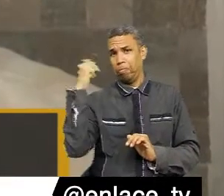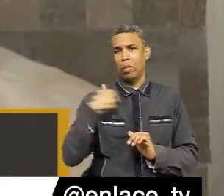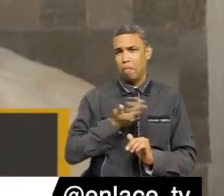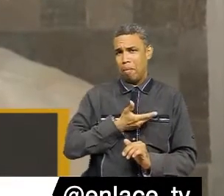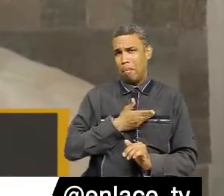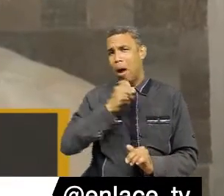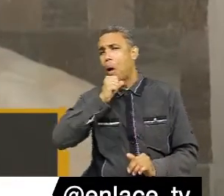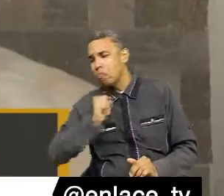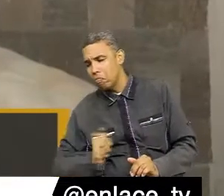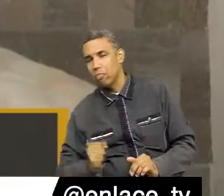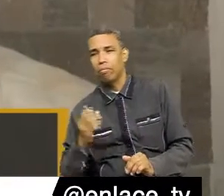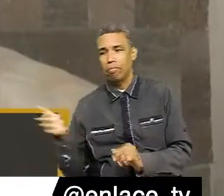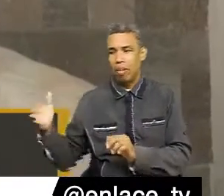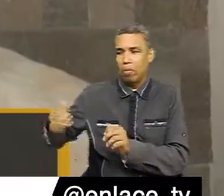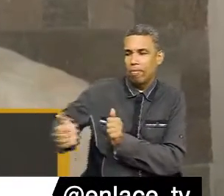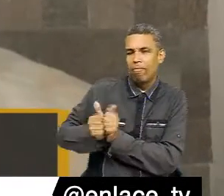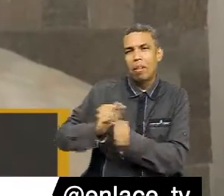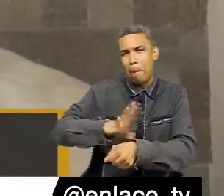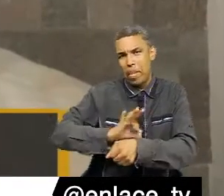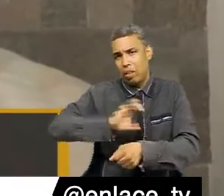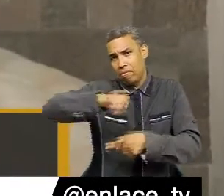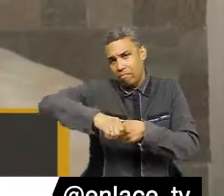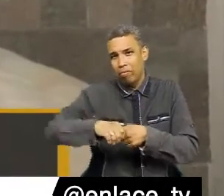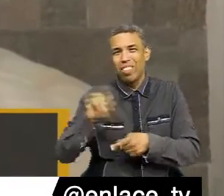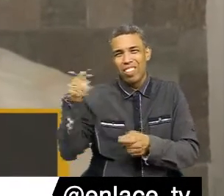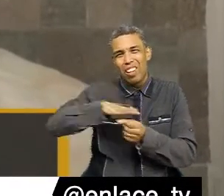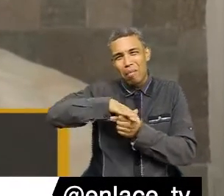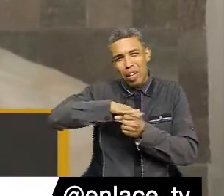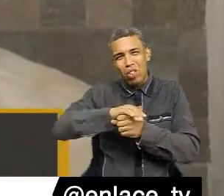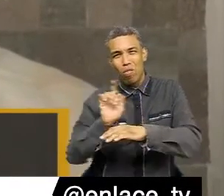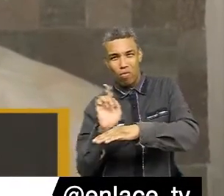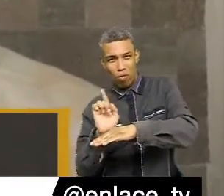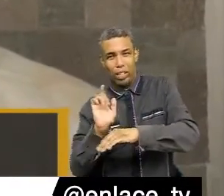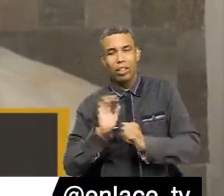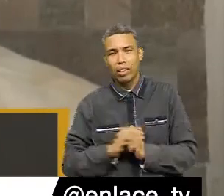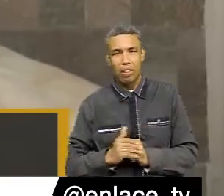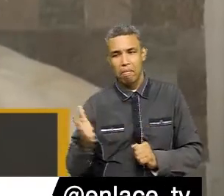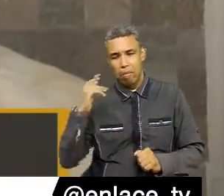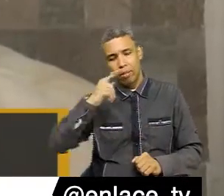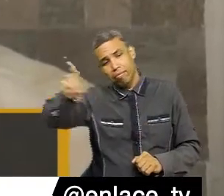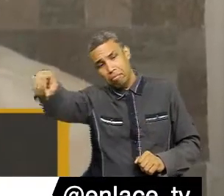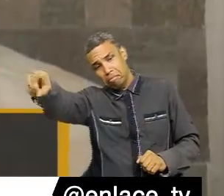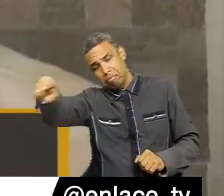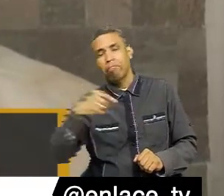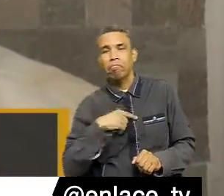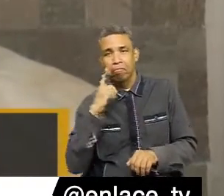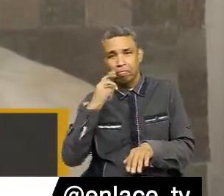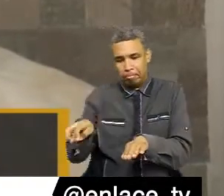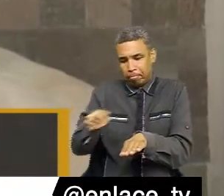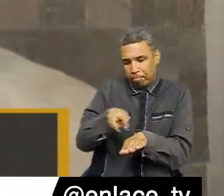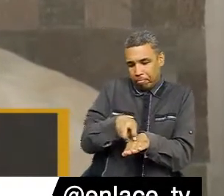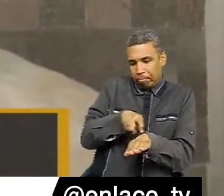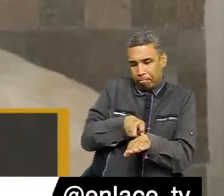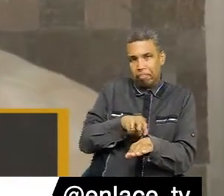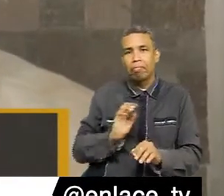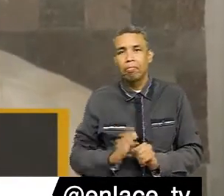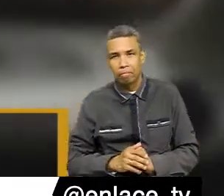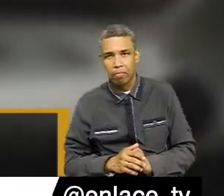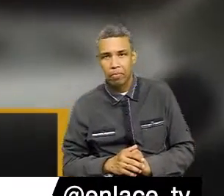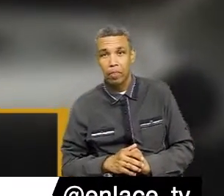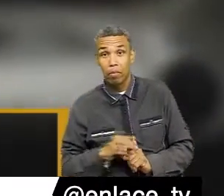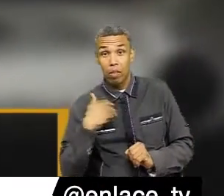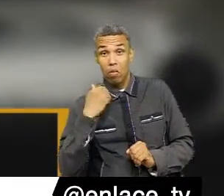taxista en la Floresta, en el colegio Las Belemitas. Cuando nos embarcamos, mi mamá le fue a pagar al taxista con